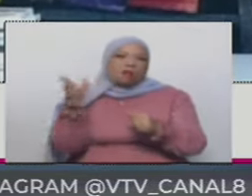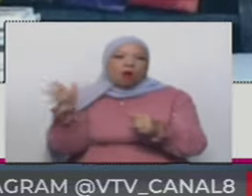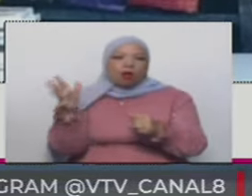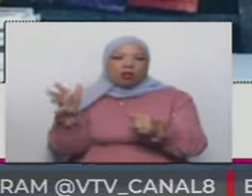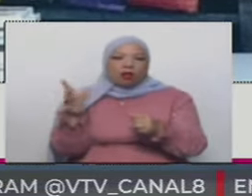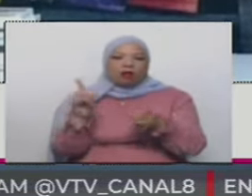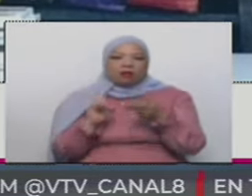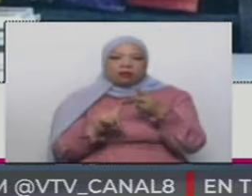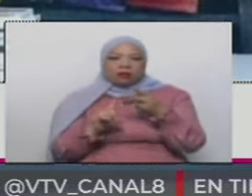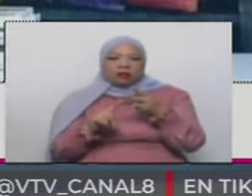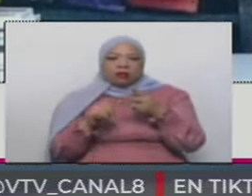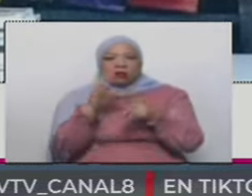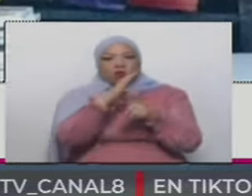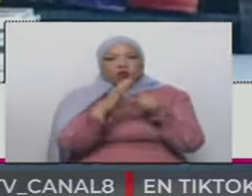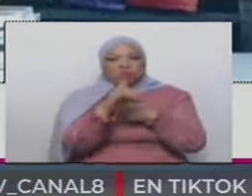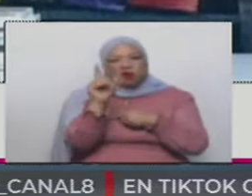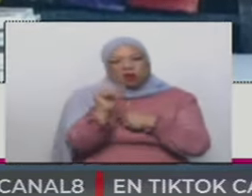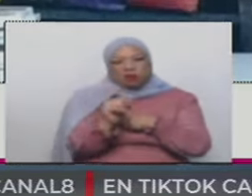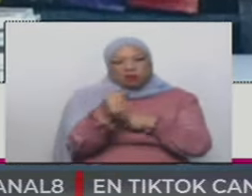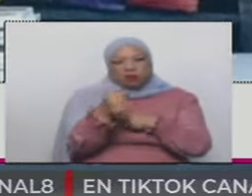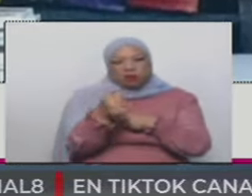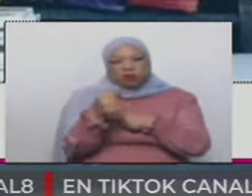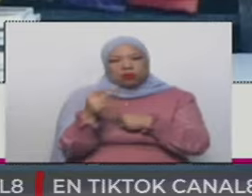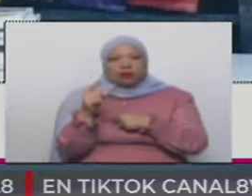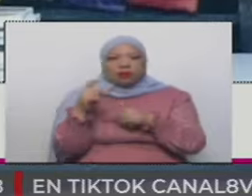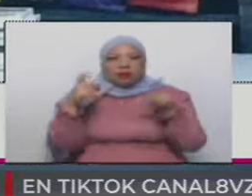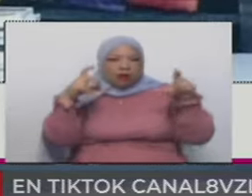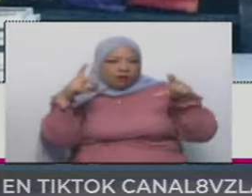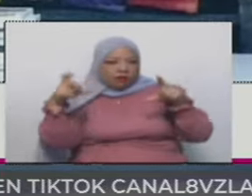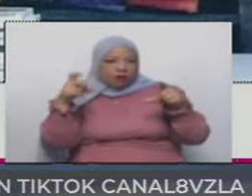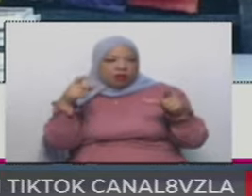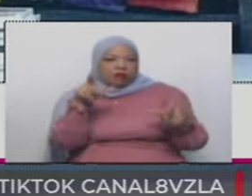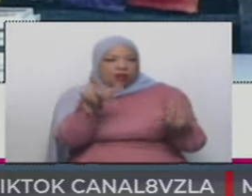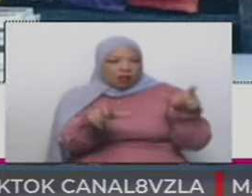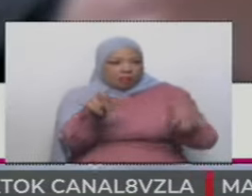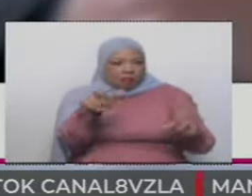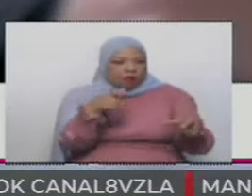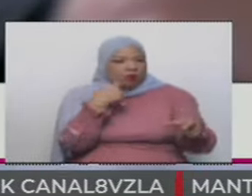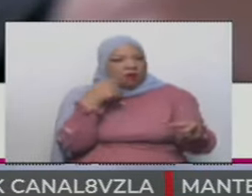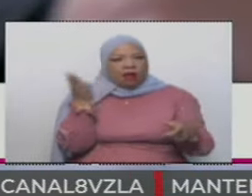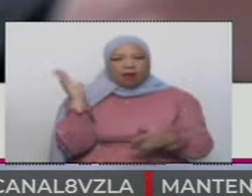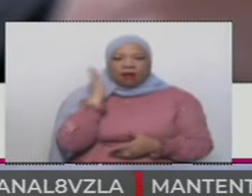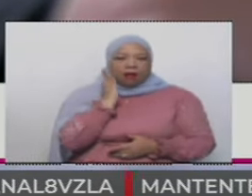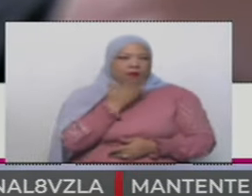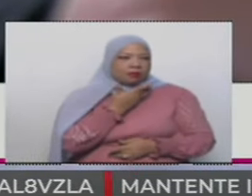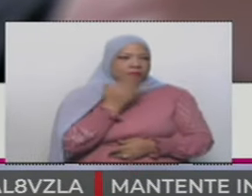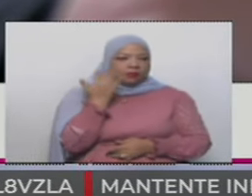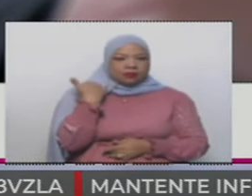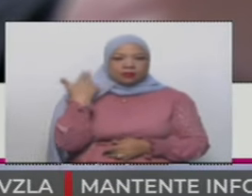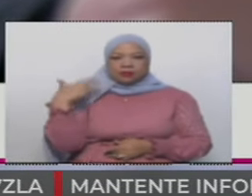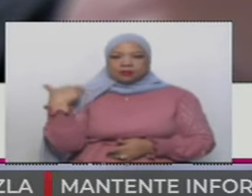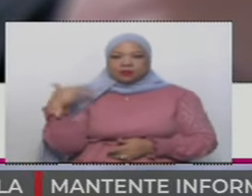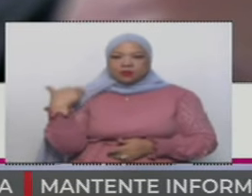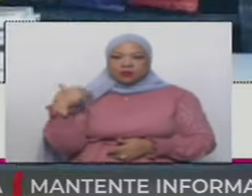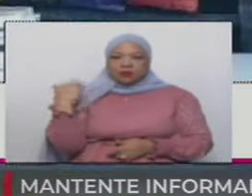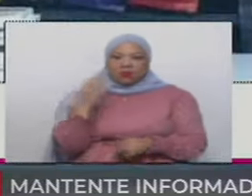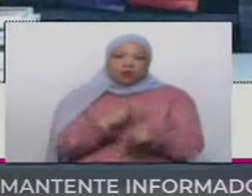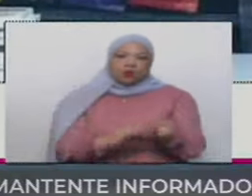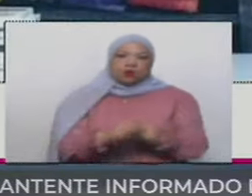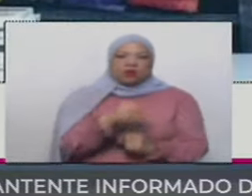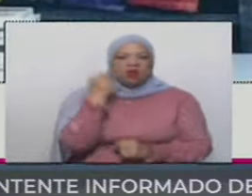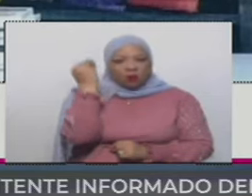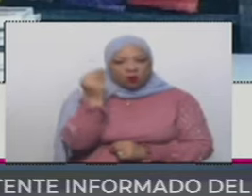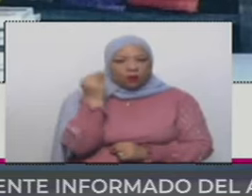y un poquito de Cultura y la foto chismosa de la Fiesta de los Ricos. ¿Ah? El C era Cultura,